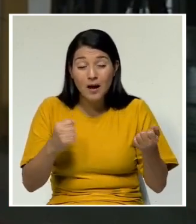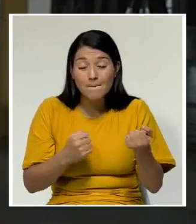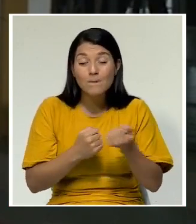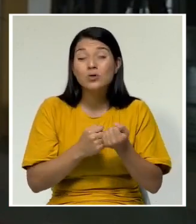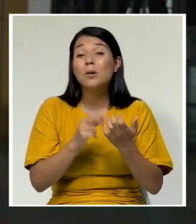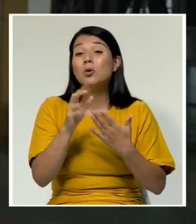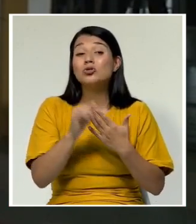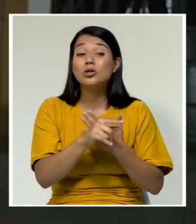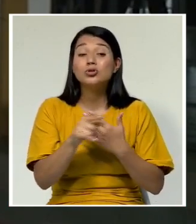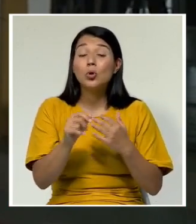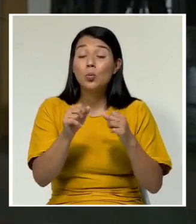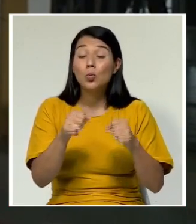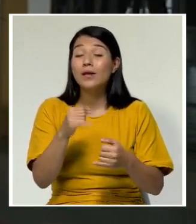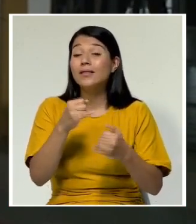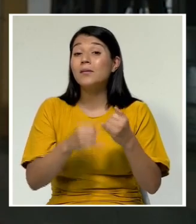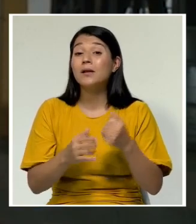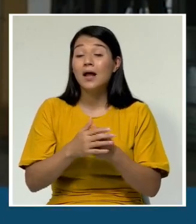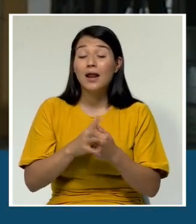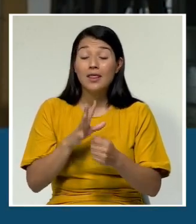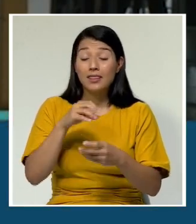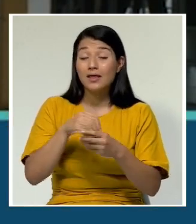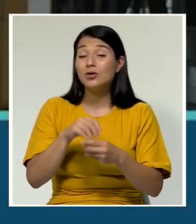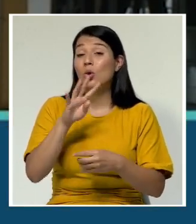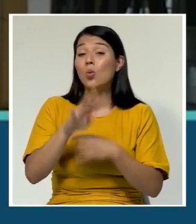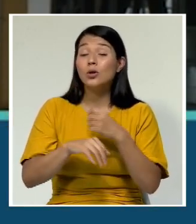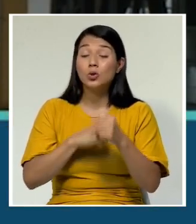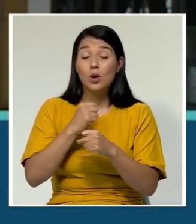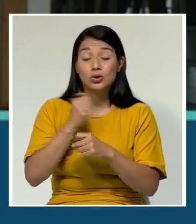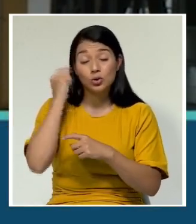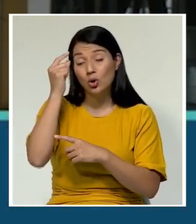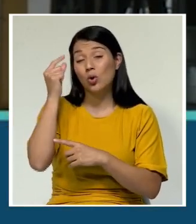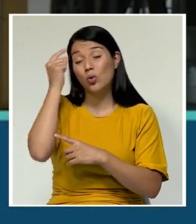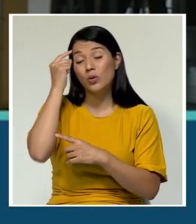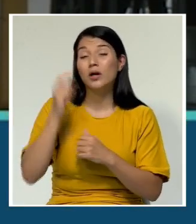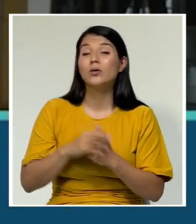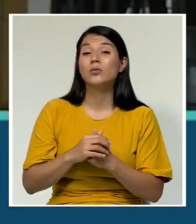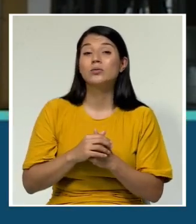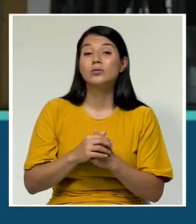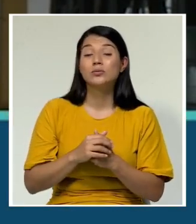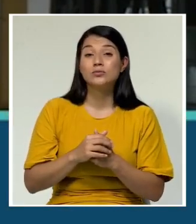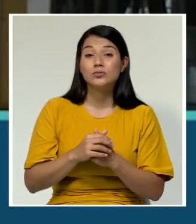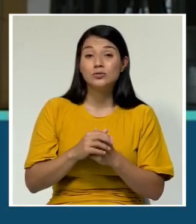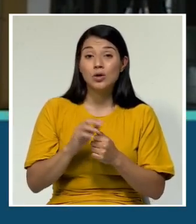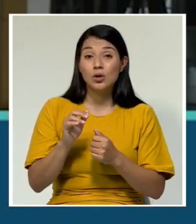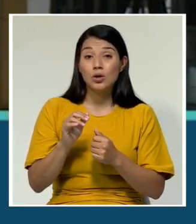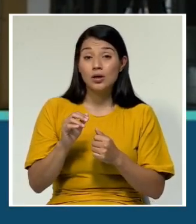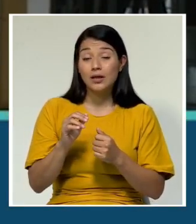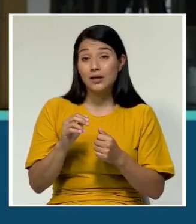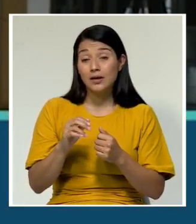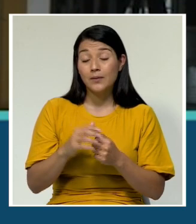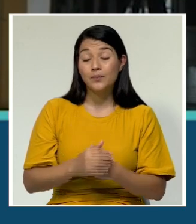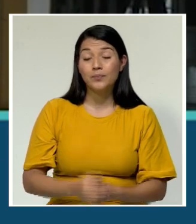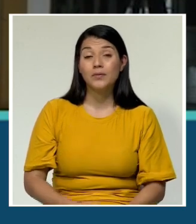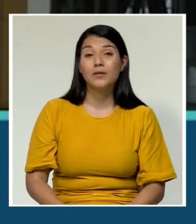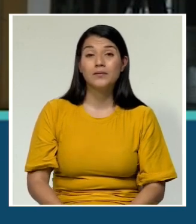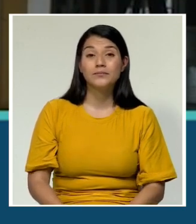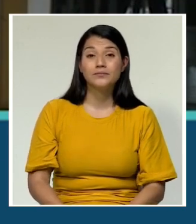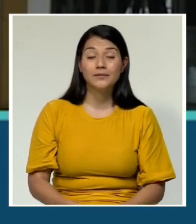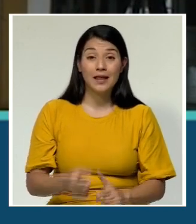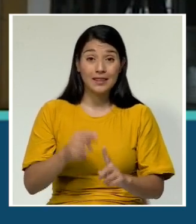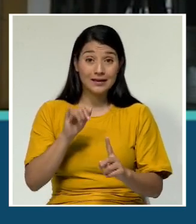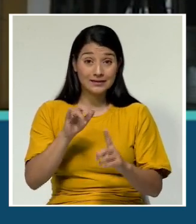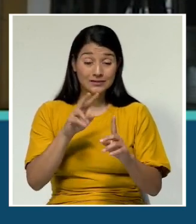años respecto a las administraciones anteriores, también es cierto que nos hace falta seguir trabajando al menos